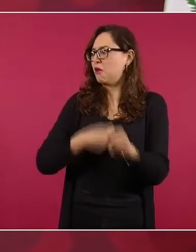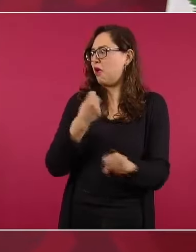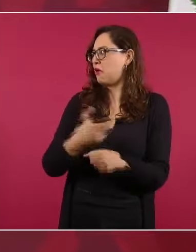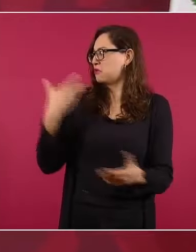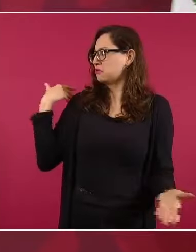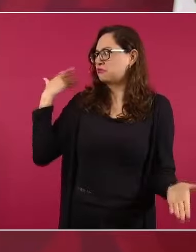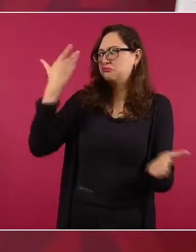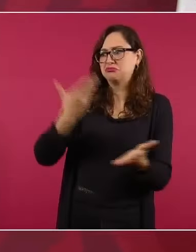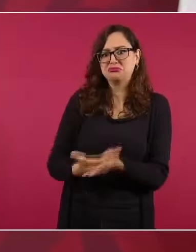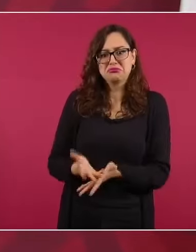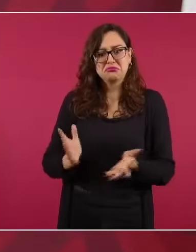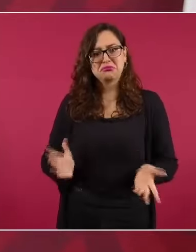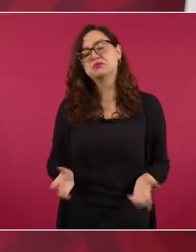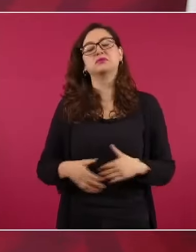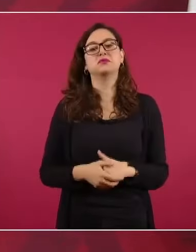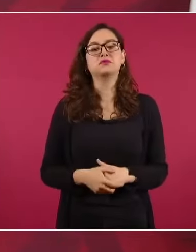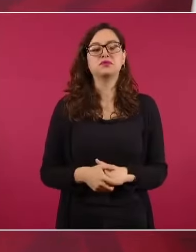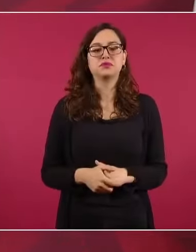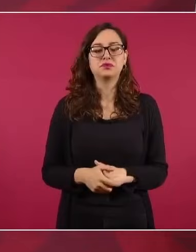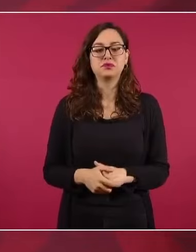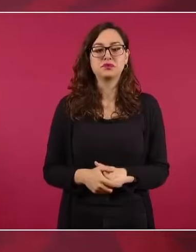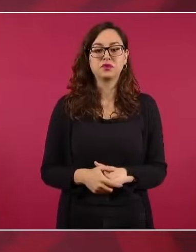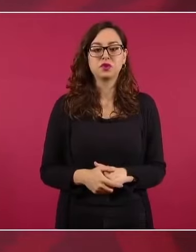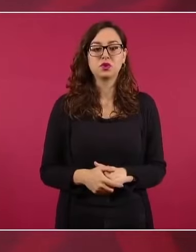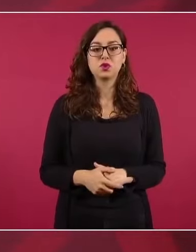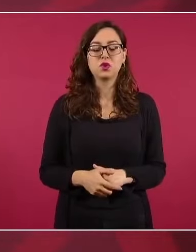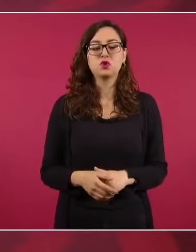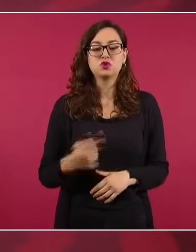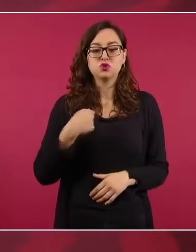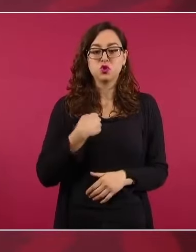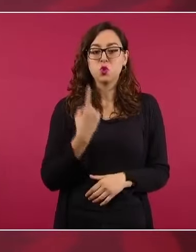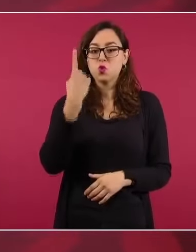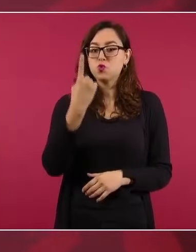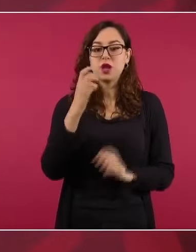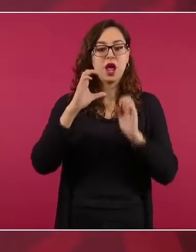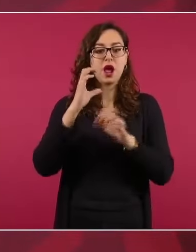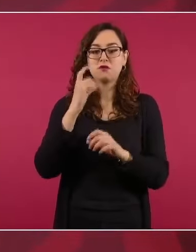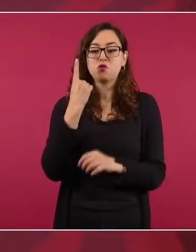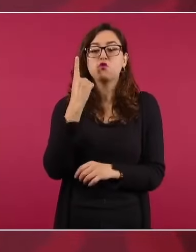Les voy a poner una canción. Solamente hay una cosa que no tengo, que dice ahí la canción.